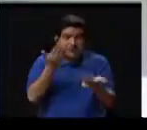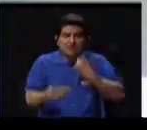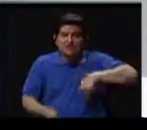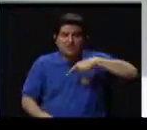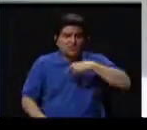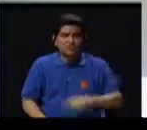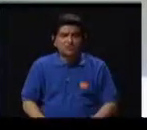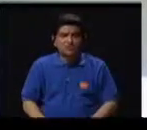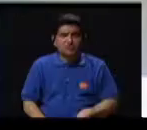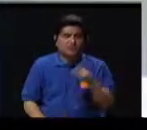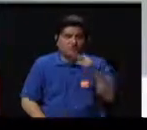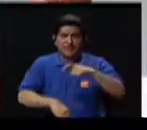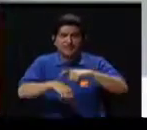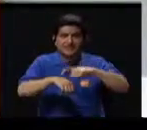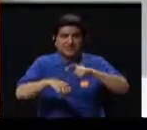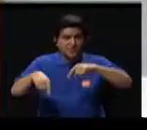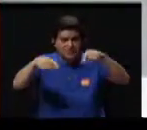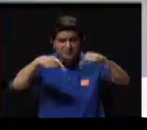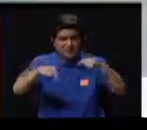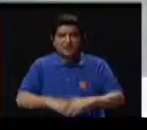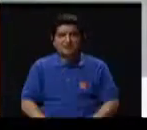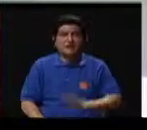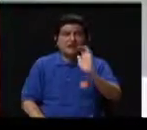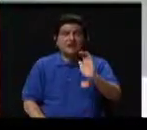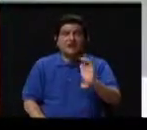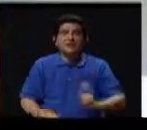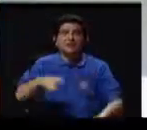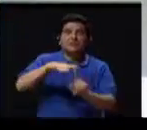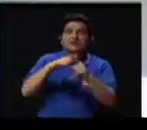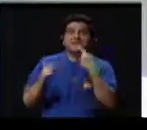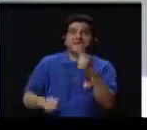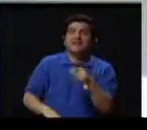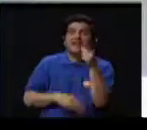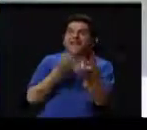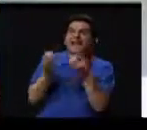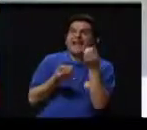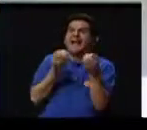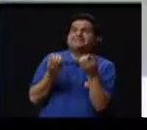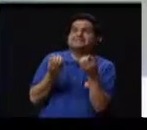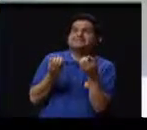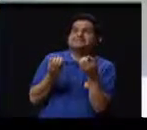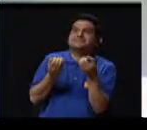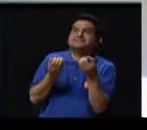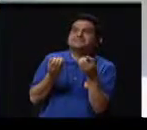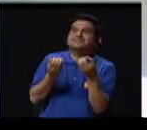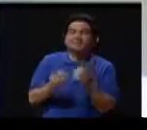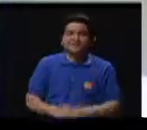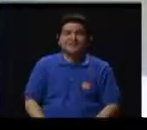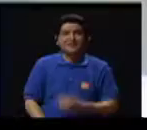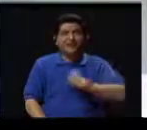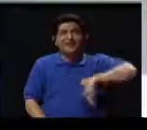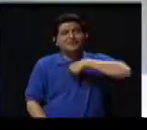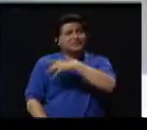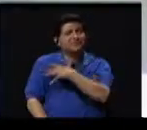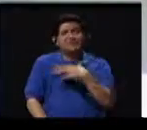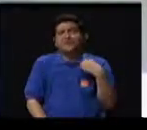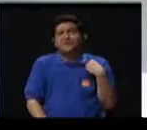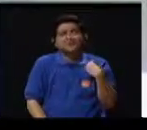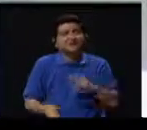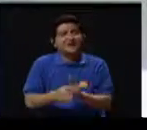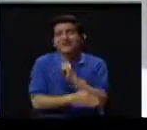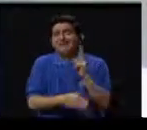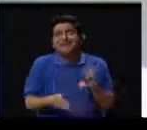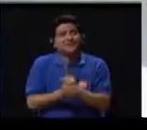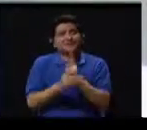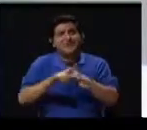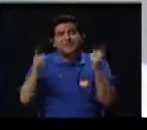cosas que estábamos grabando y llegaba un chiquito y se aparecía frente a la cámara, ¿qué están haciendo? Cosas así, digamos, que nos hubiera encantado usar, nos